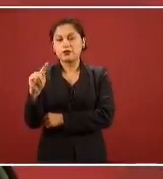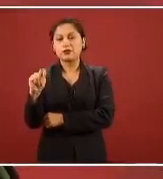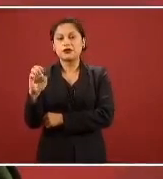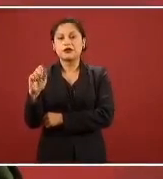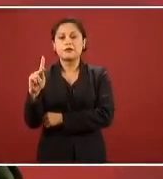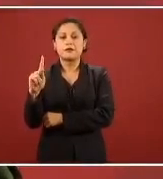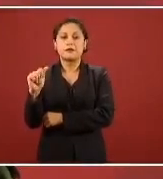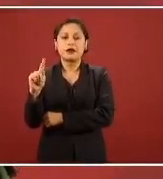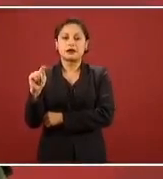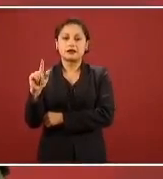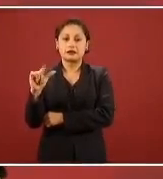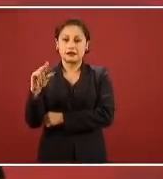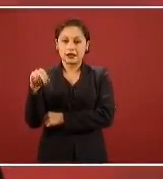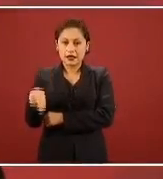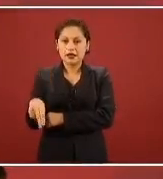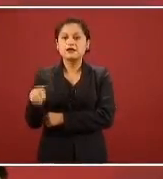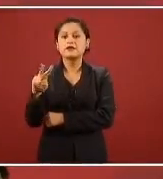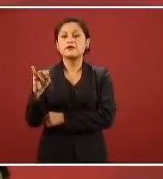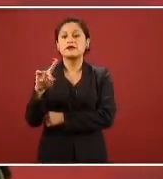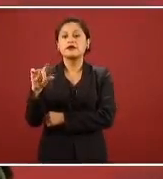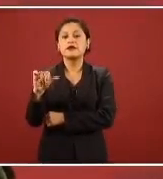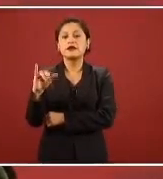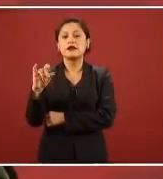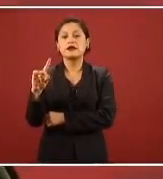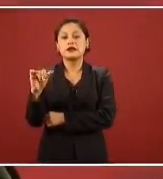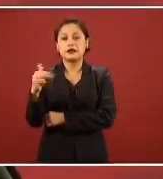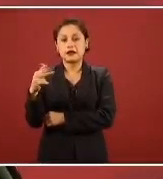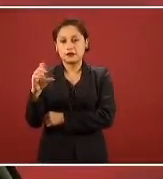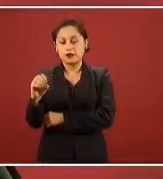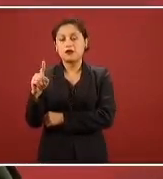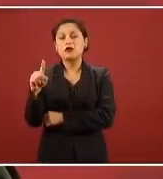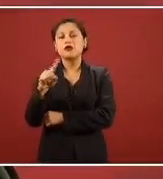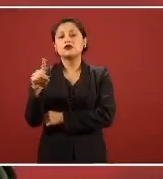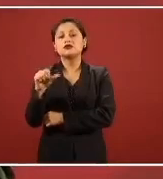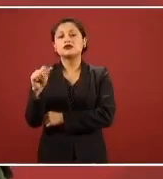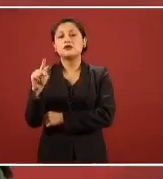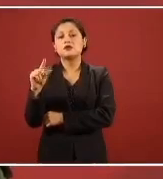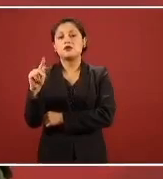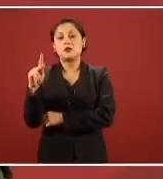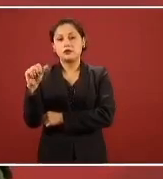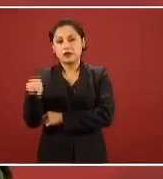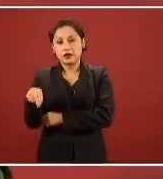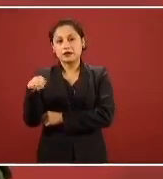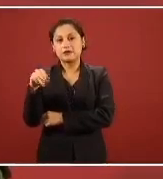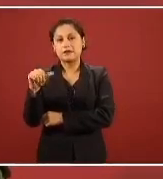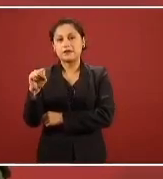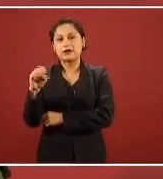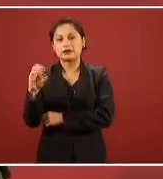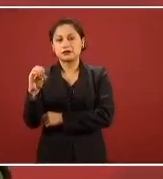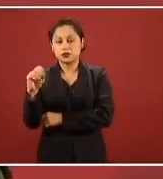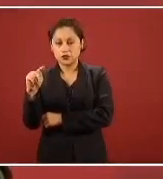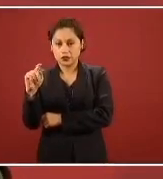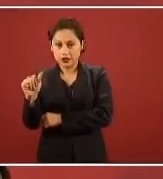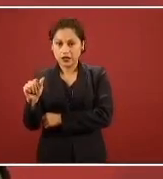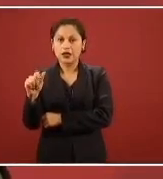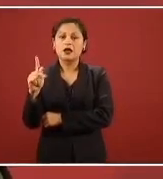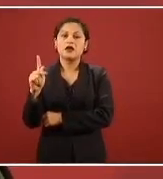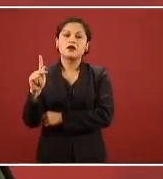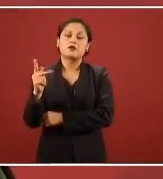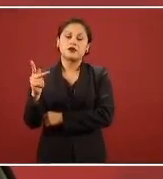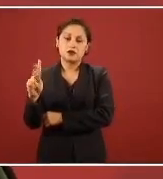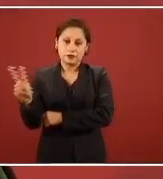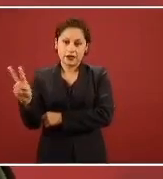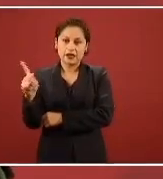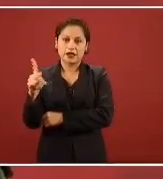Morelos, Villa Hidalgo, Zapopan, Mascota, wow. Puerto Vallarta, Tamazula